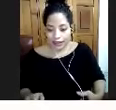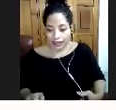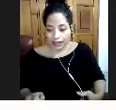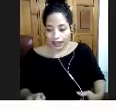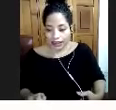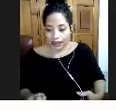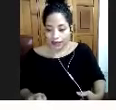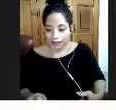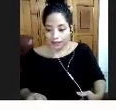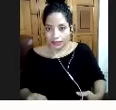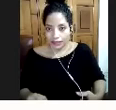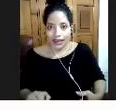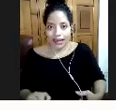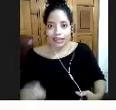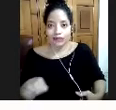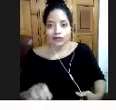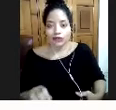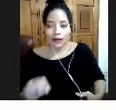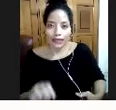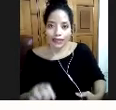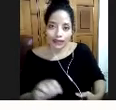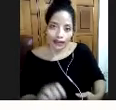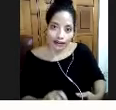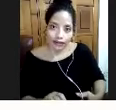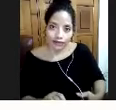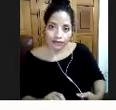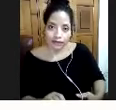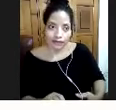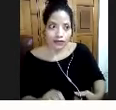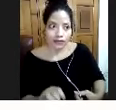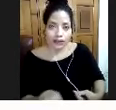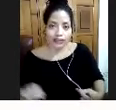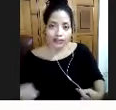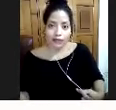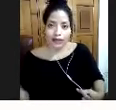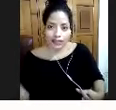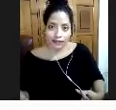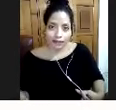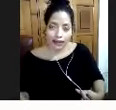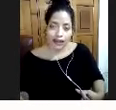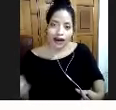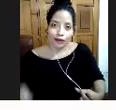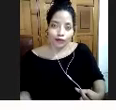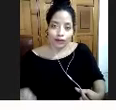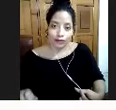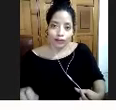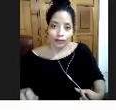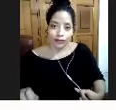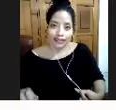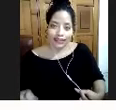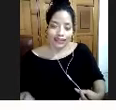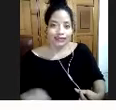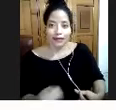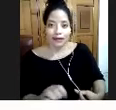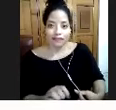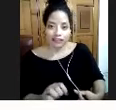llamada sea inusualmente largo, porque esto puede dar pie a otro tipo de